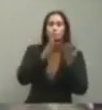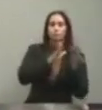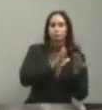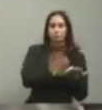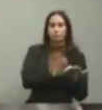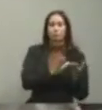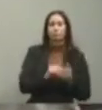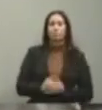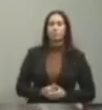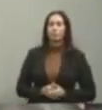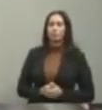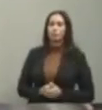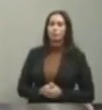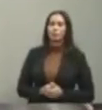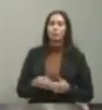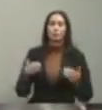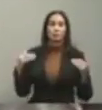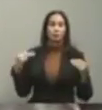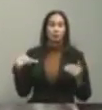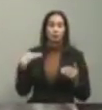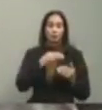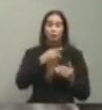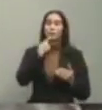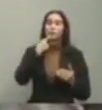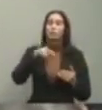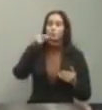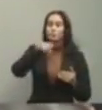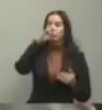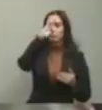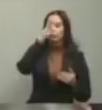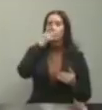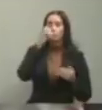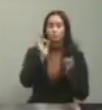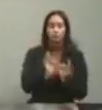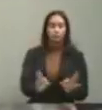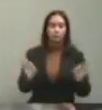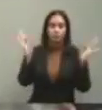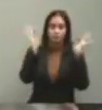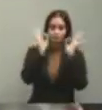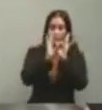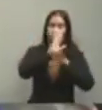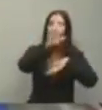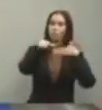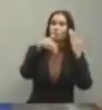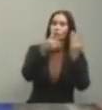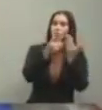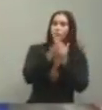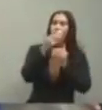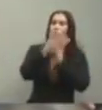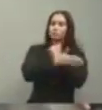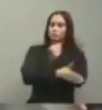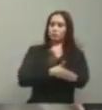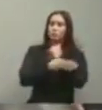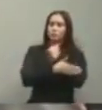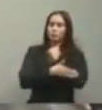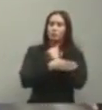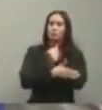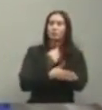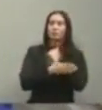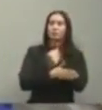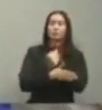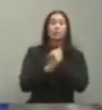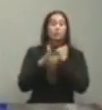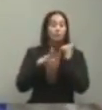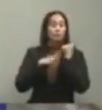ministro ha dicho en relación a república dominicana es igual de importante para todos los países porque si bien